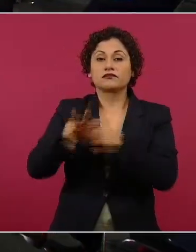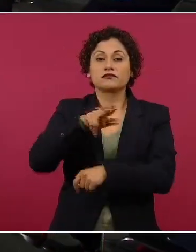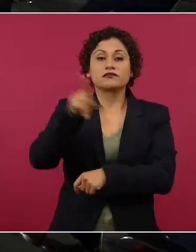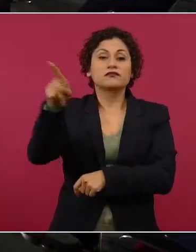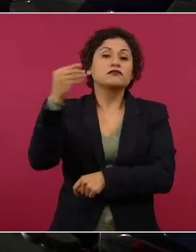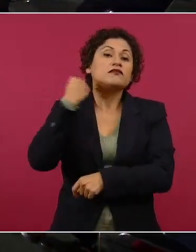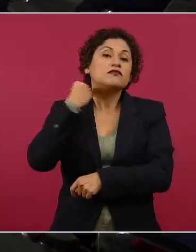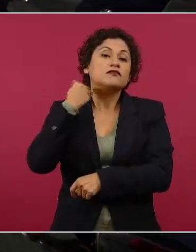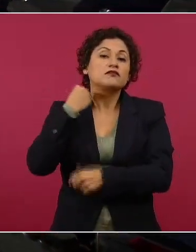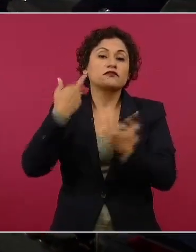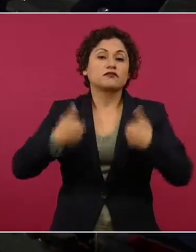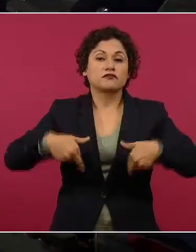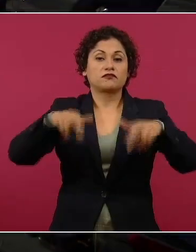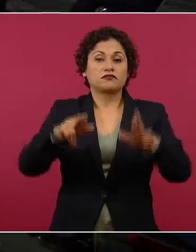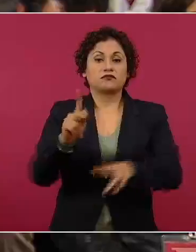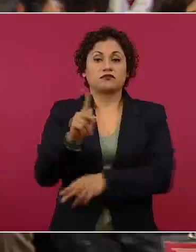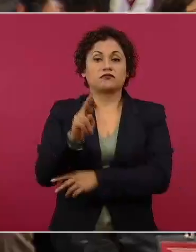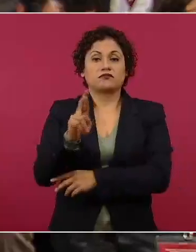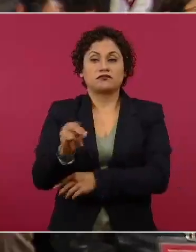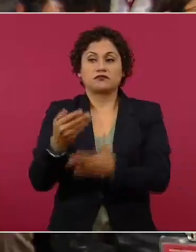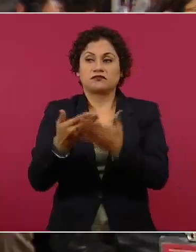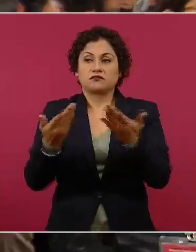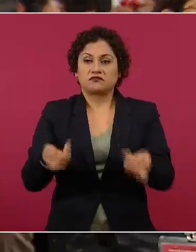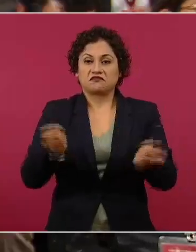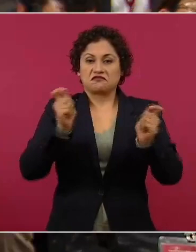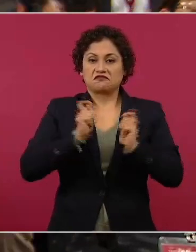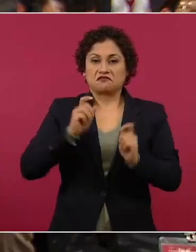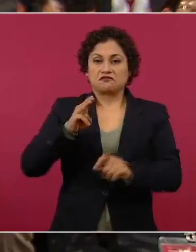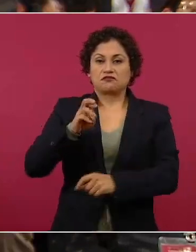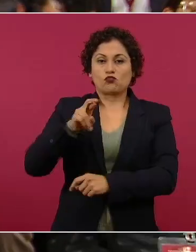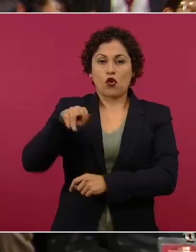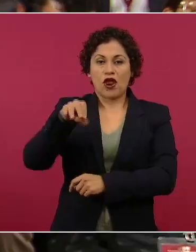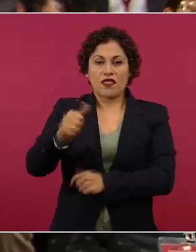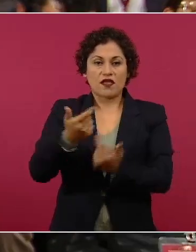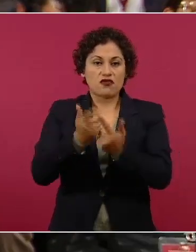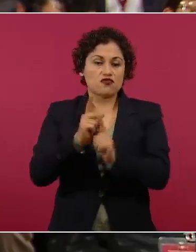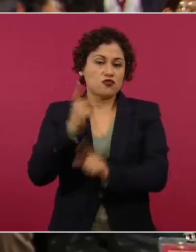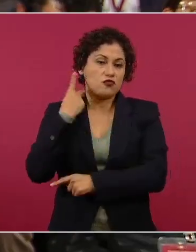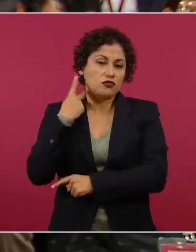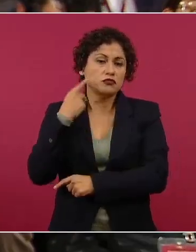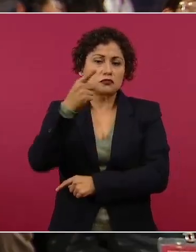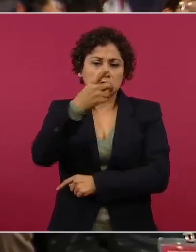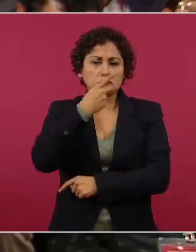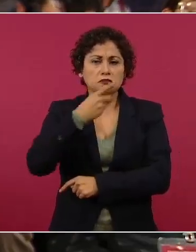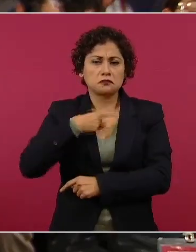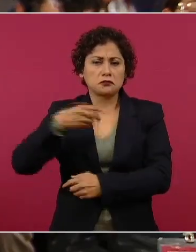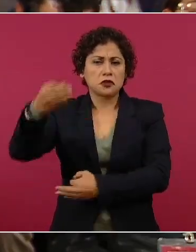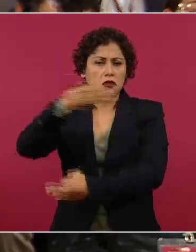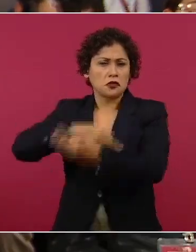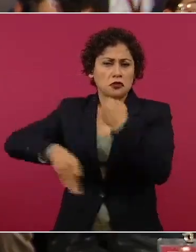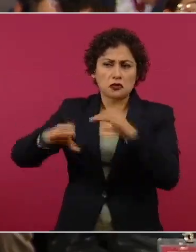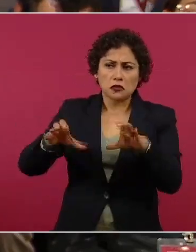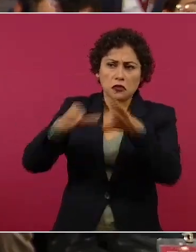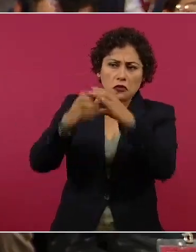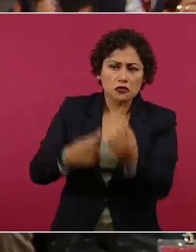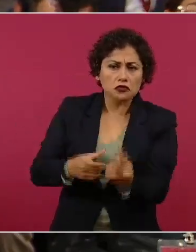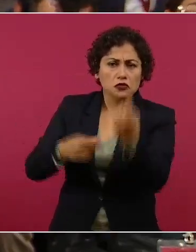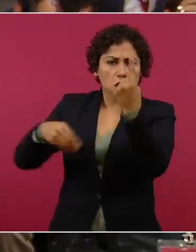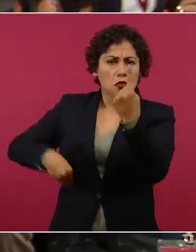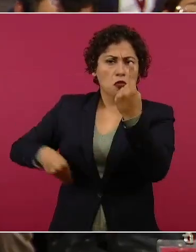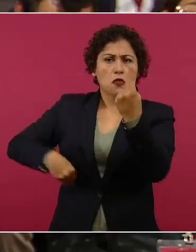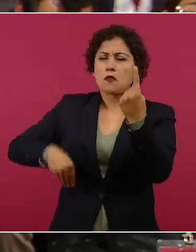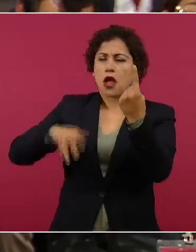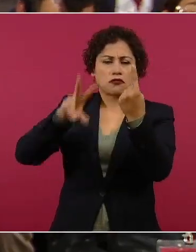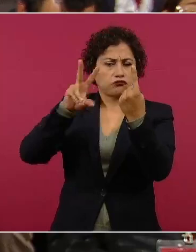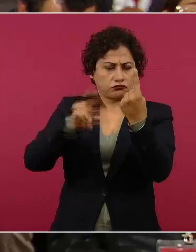como representante del PRI, hoy parece ser morenista. Como usted ha dicho, no se puede señalar a todo un grupo por la conducta de alguno de sus integrantes,